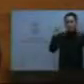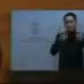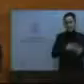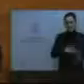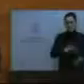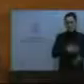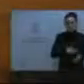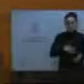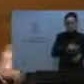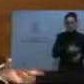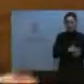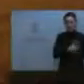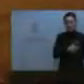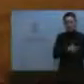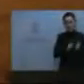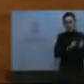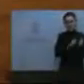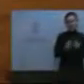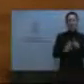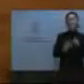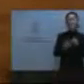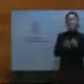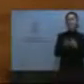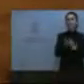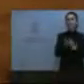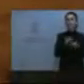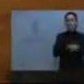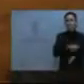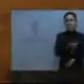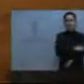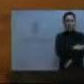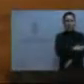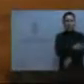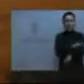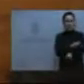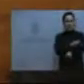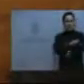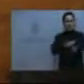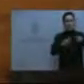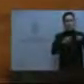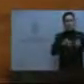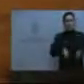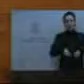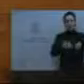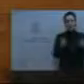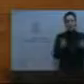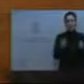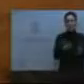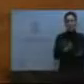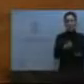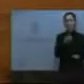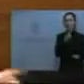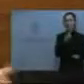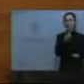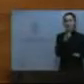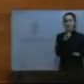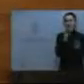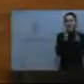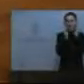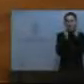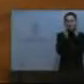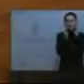le diagnostican una fractura de un brazo, pero le dicen que al no ser ciudadana o no